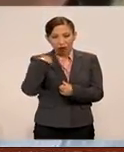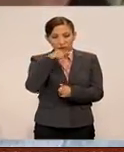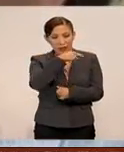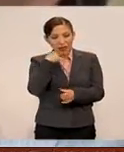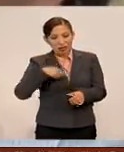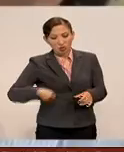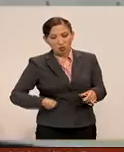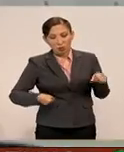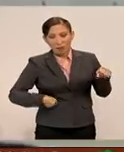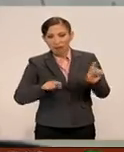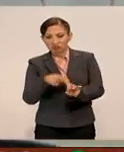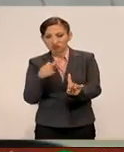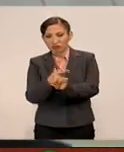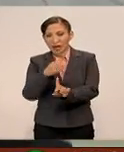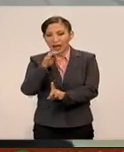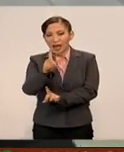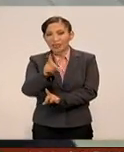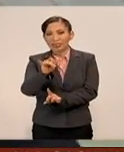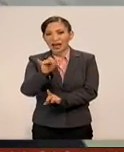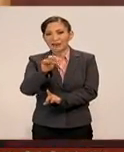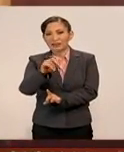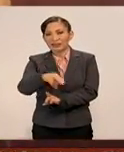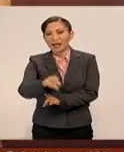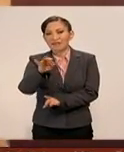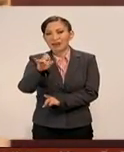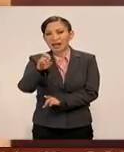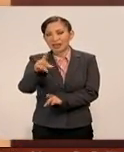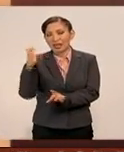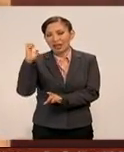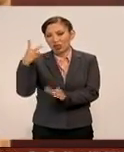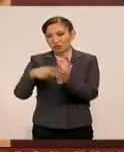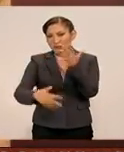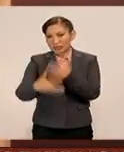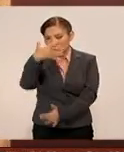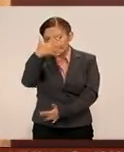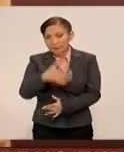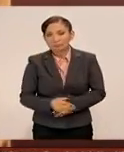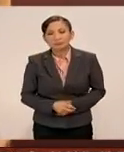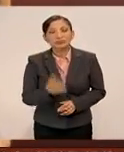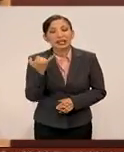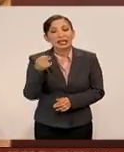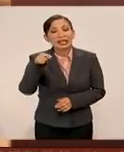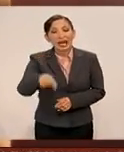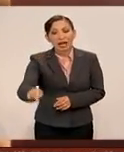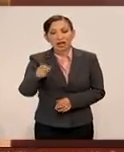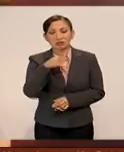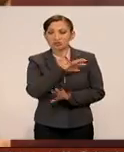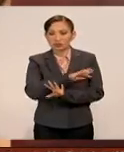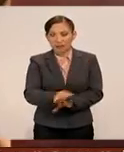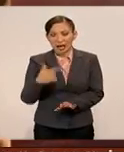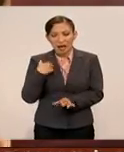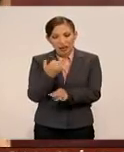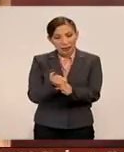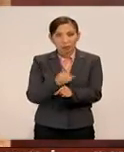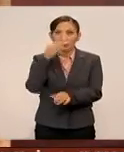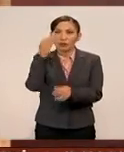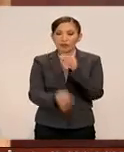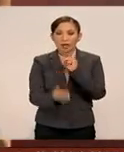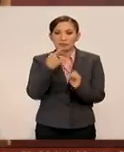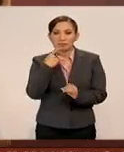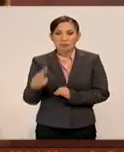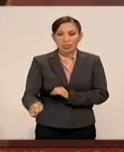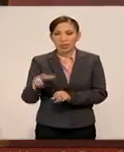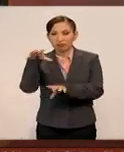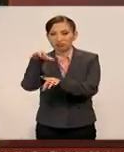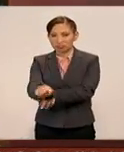como responsables de violar a Dafne Fernández en enero de 2015 y quienes enfrentan ya, por fin, órdenes